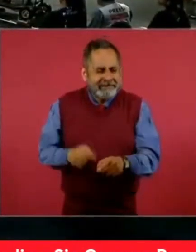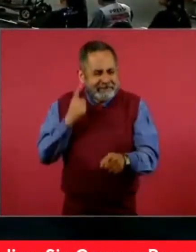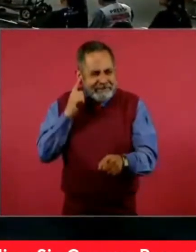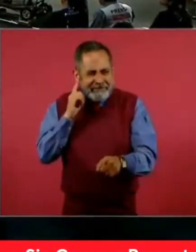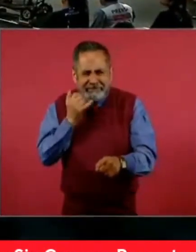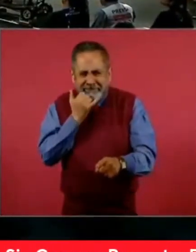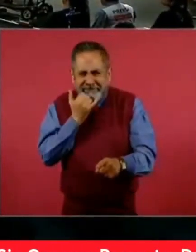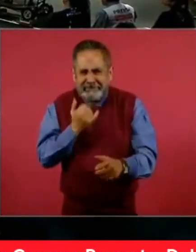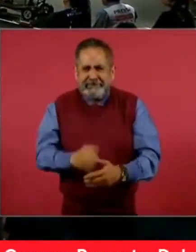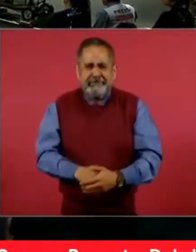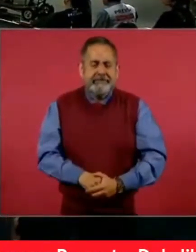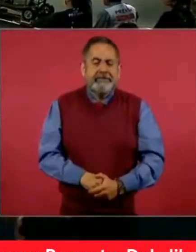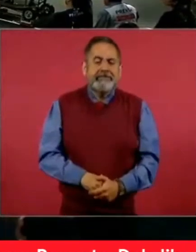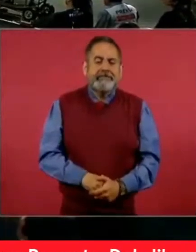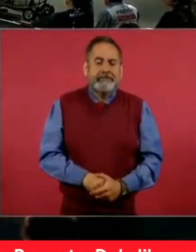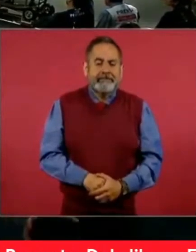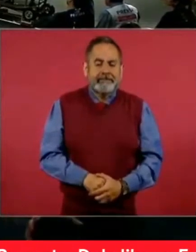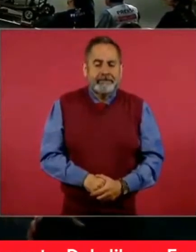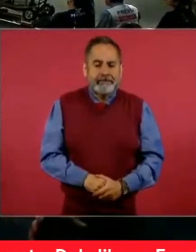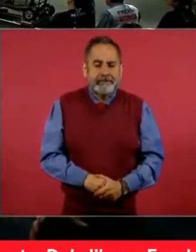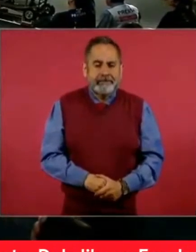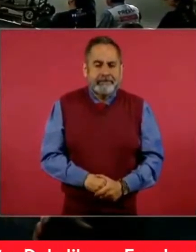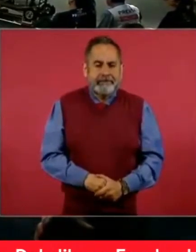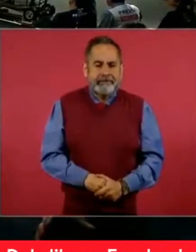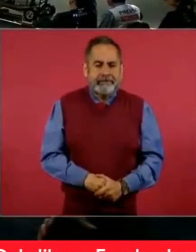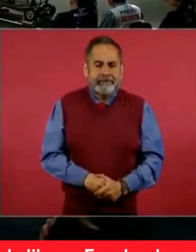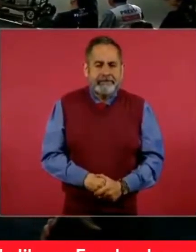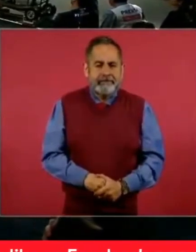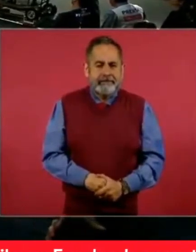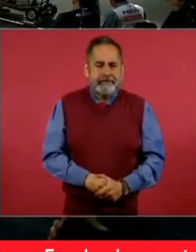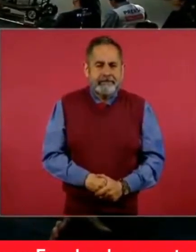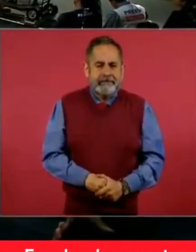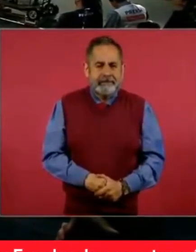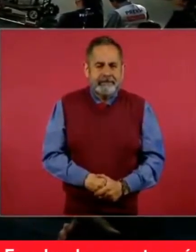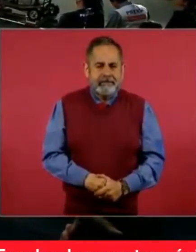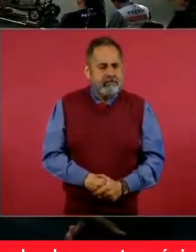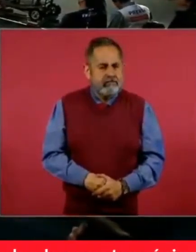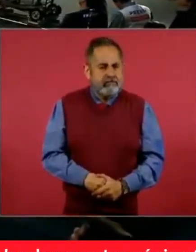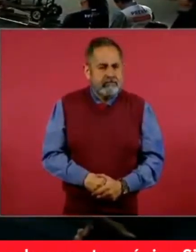que han participado. Gracias, General Loza, por apoyarnos en este último tramo, y por supuesto a la subsecretaria